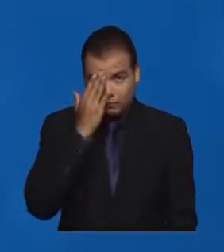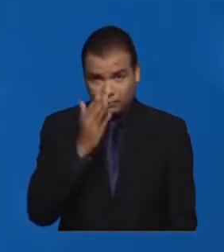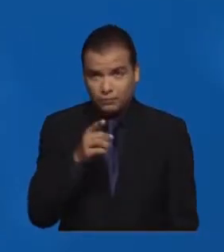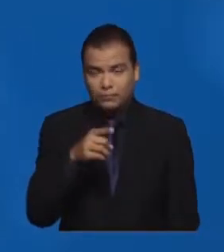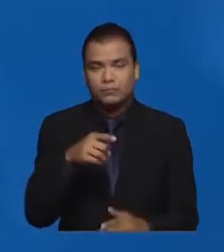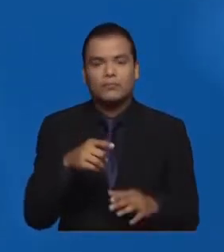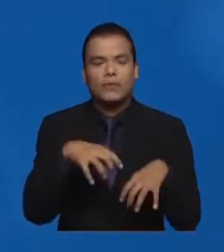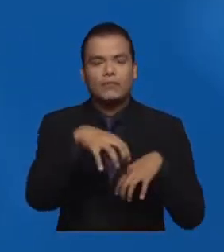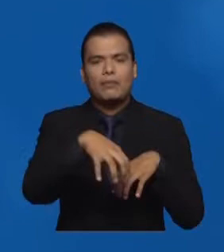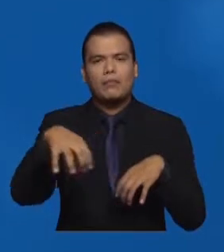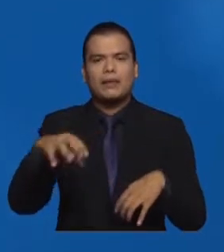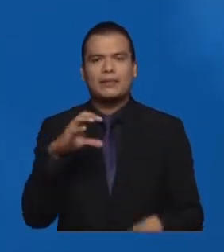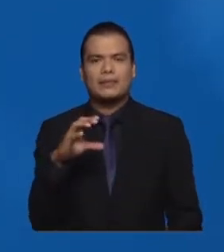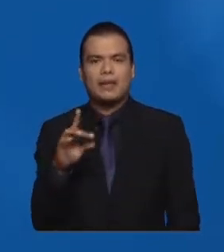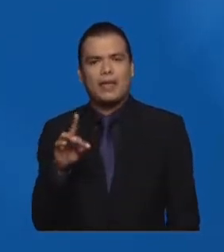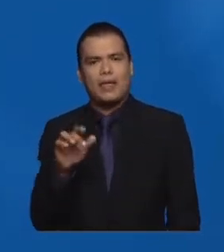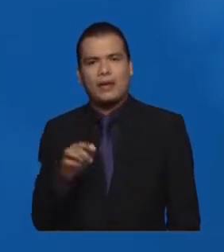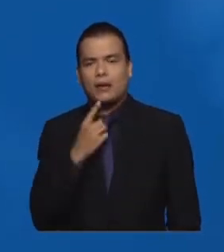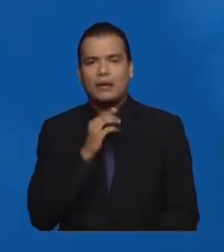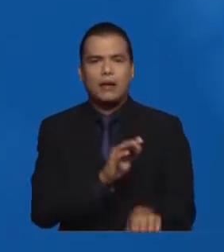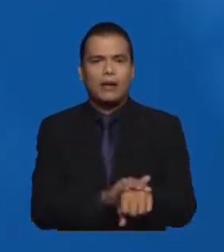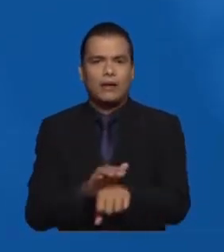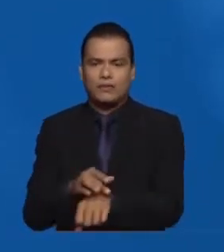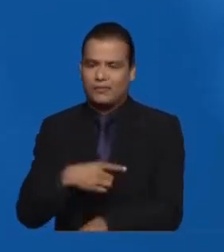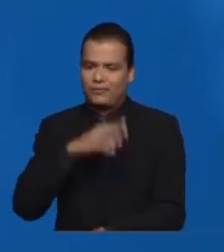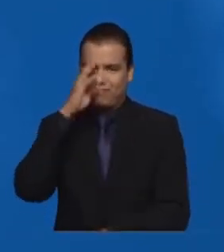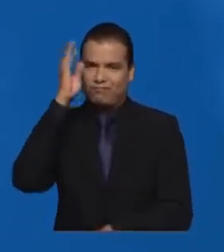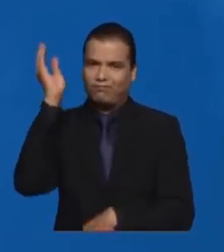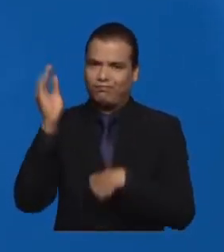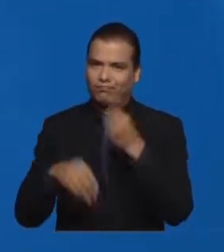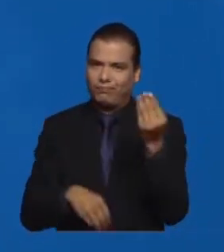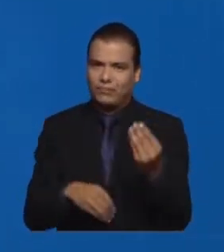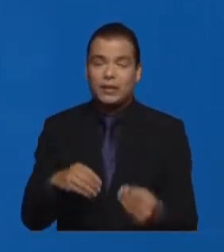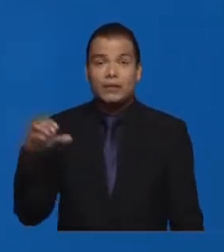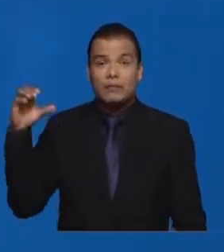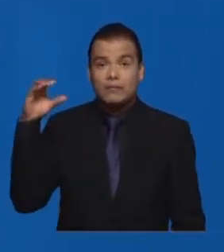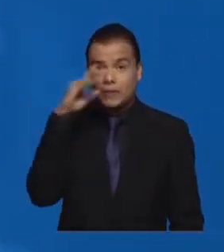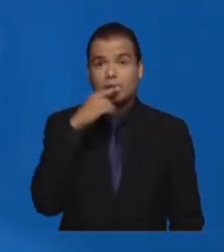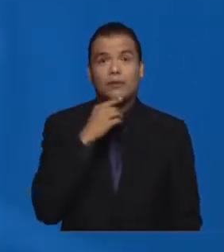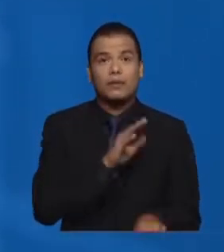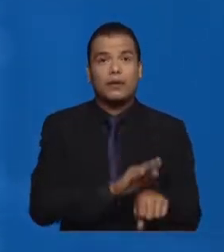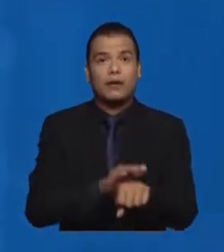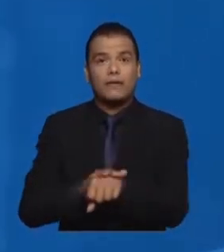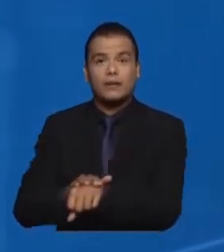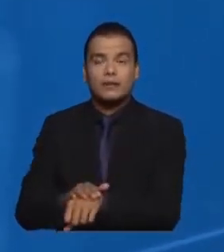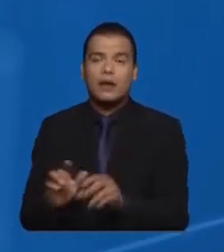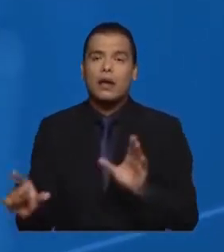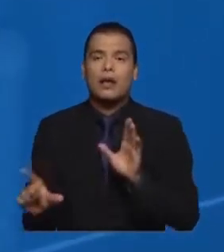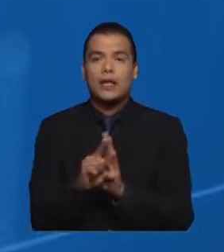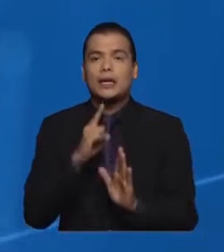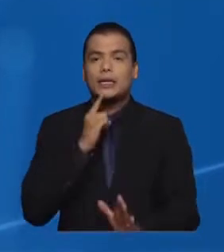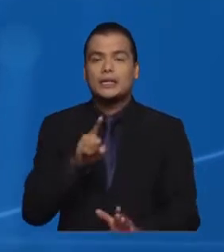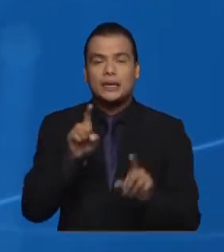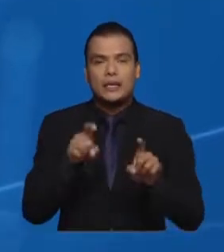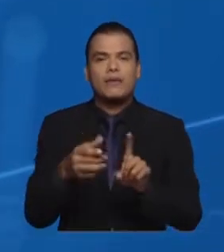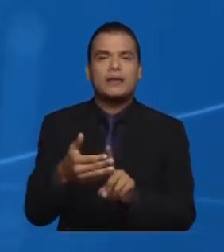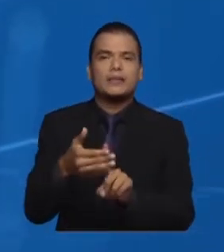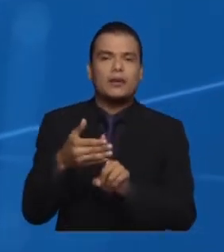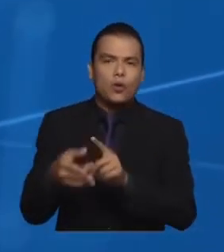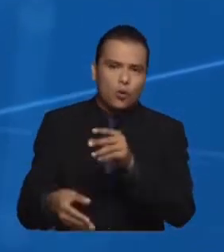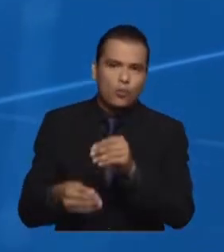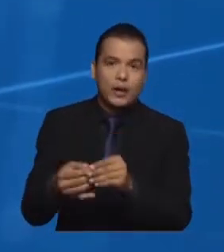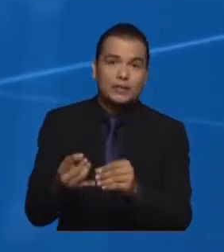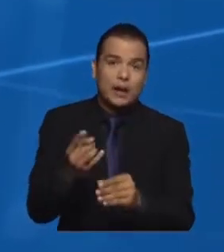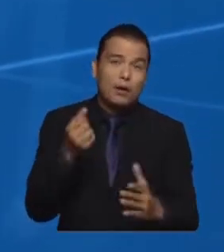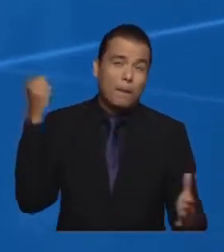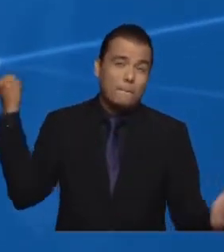varios centros de diagnóstico automotor del país rechazaron la sanción del presidente Petro a una ley que los obliga a tomar un seguro